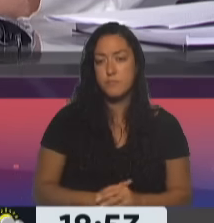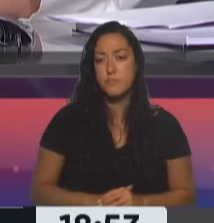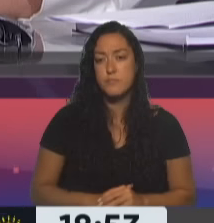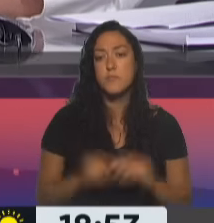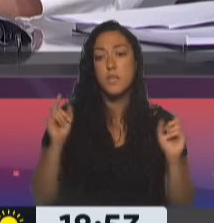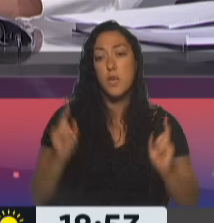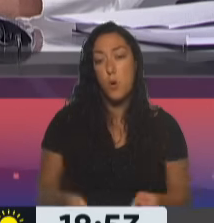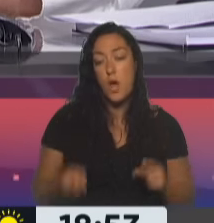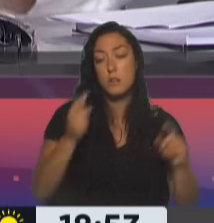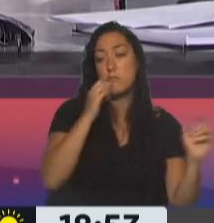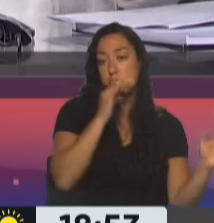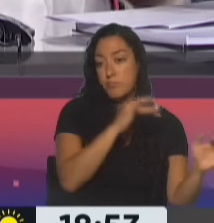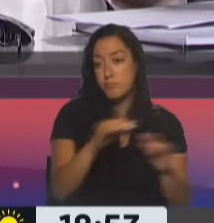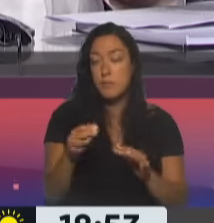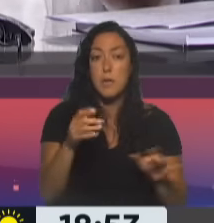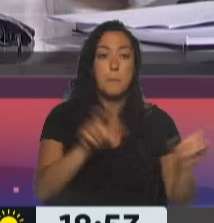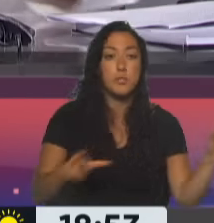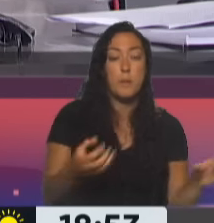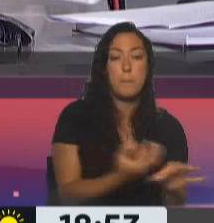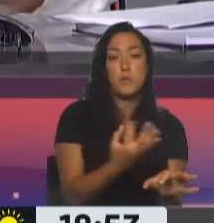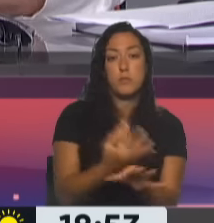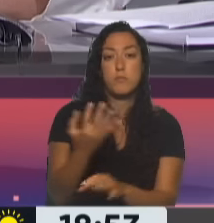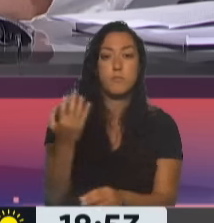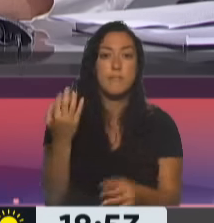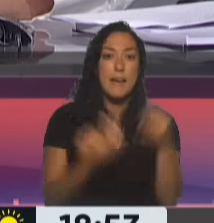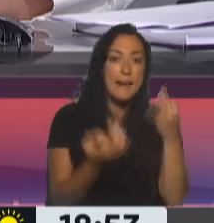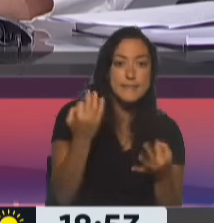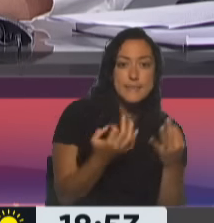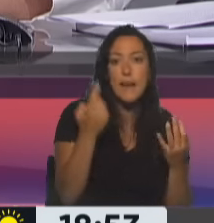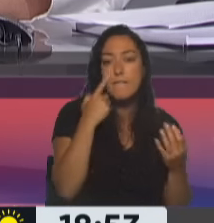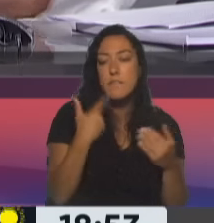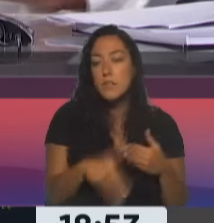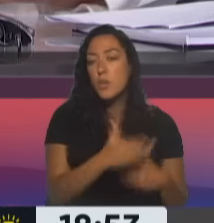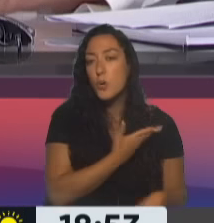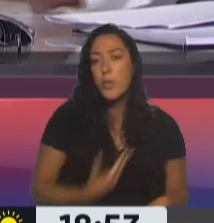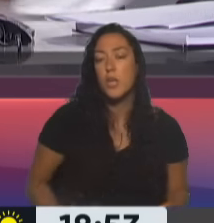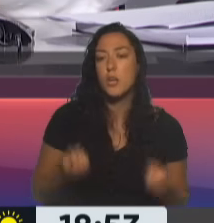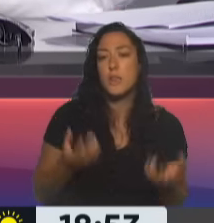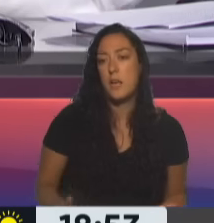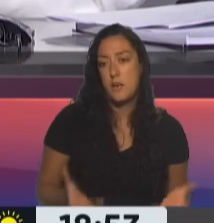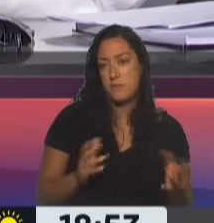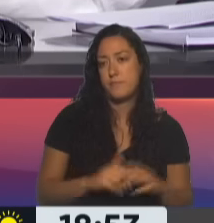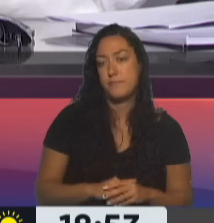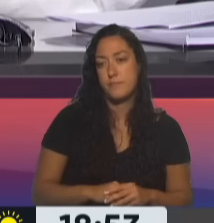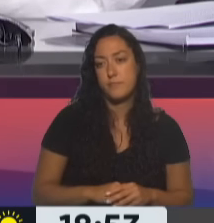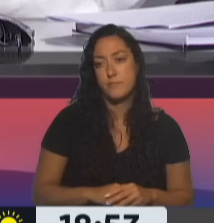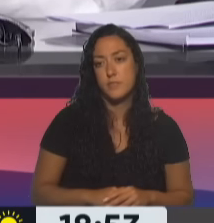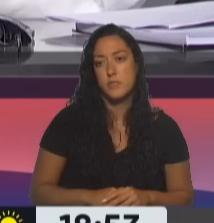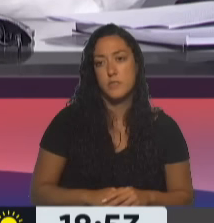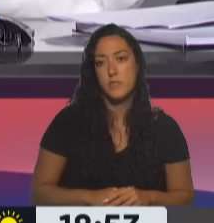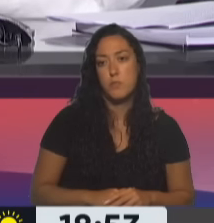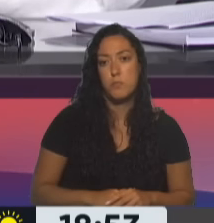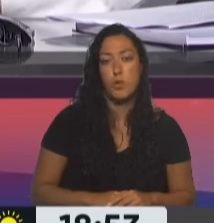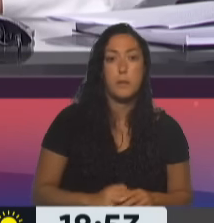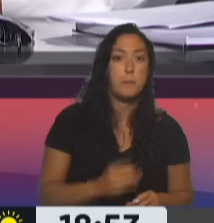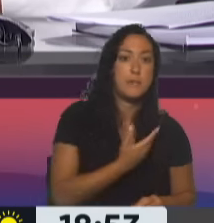empiezan los analistas y los propios portugueses a ver cómo va a ser este gobierno con dos posturas bien